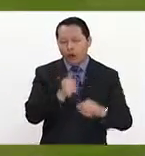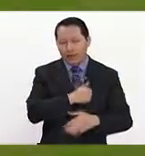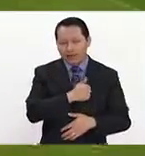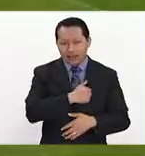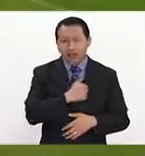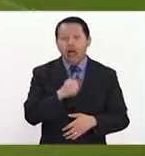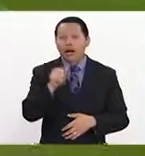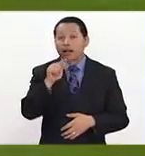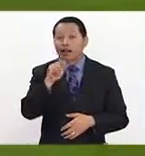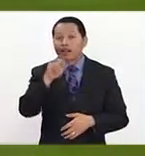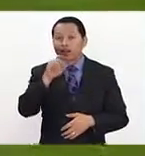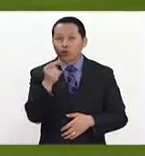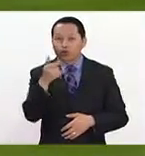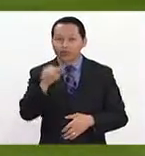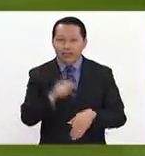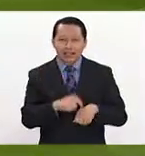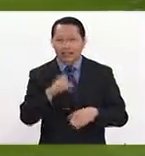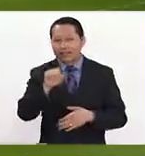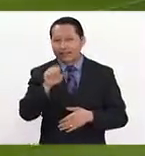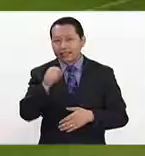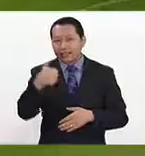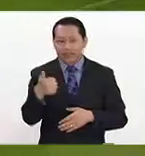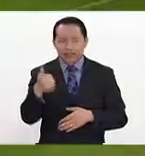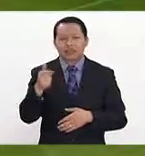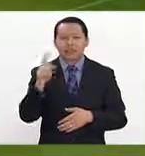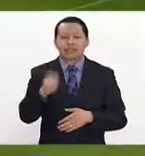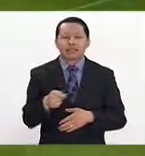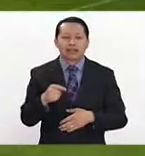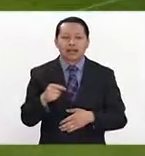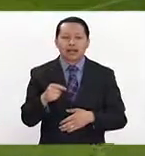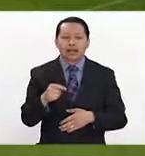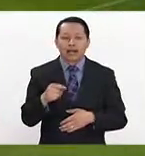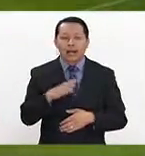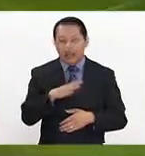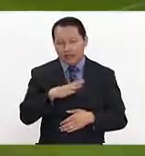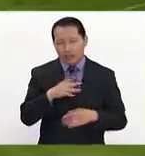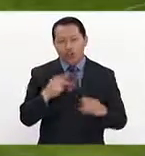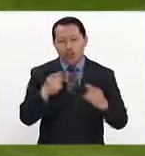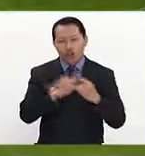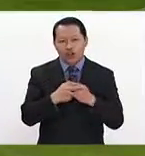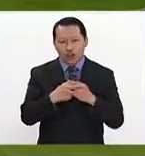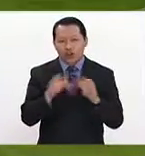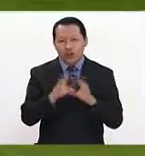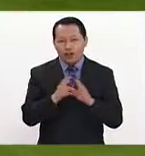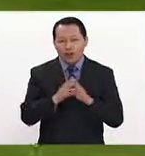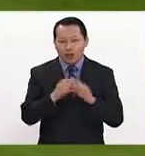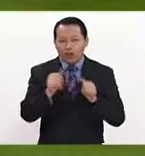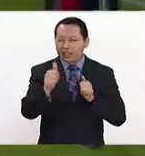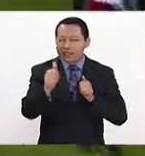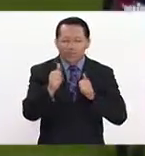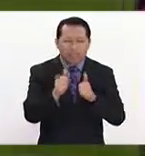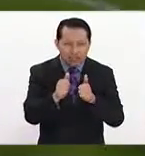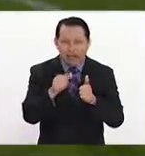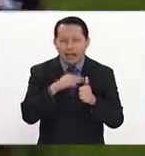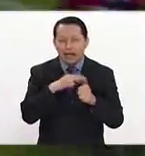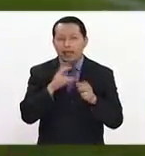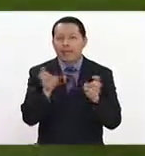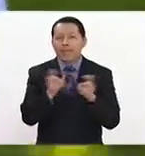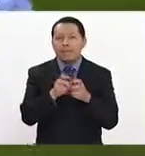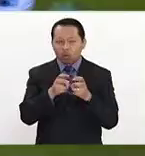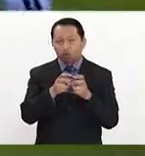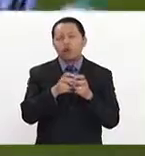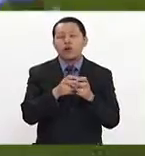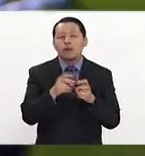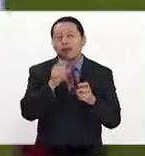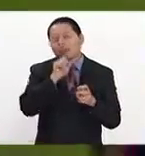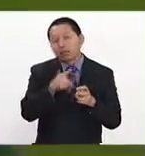y Alberto García al 66 iba a empatar, bueno, iba a hacer el gol que iba a acercar nada más al equipo de Tampico Madero, que al final